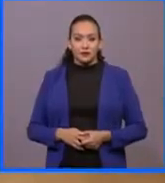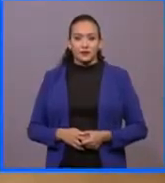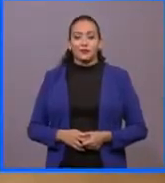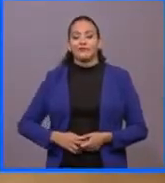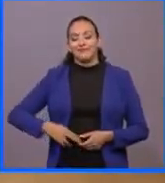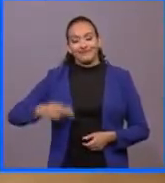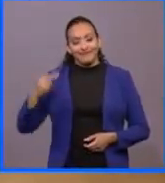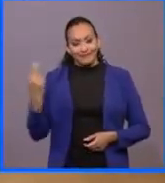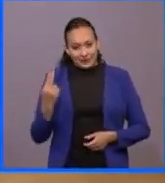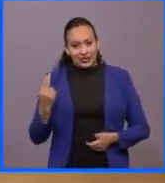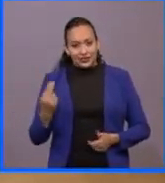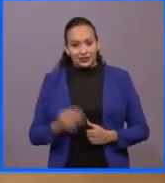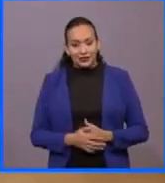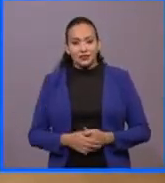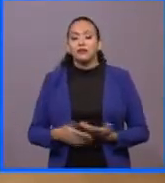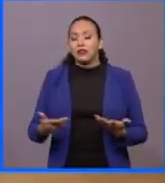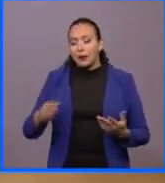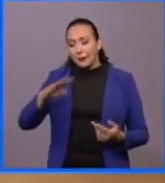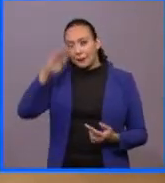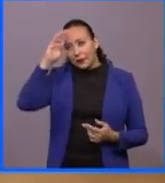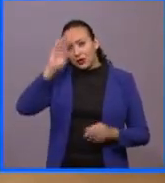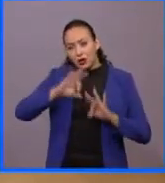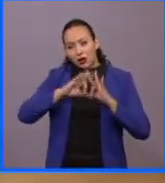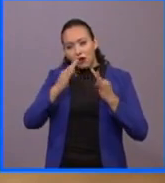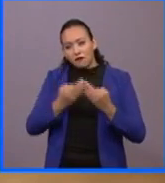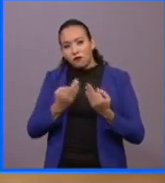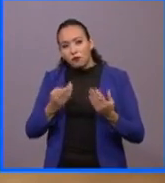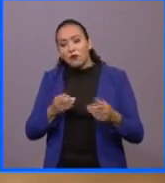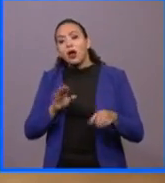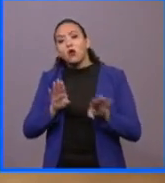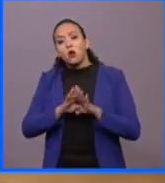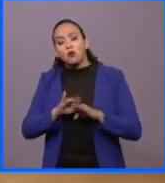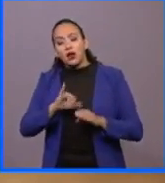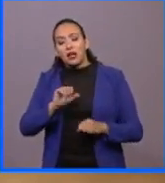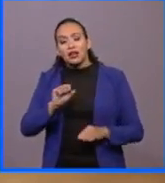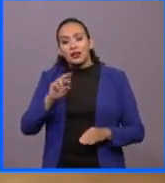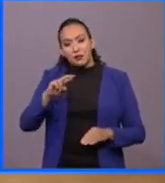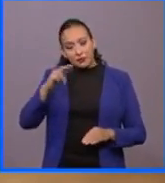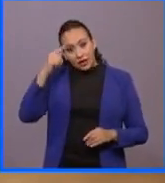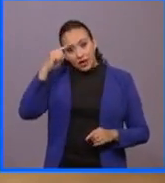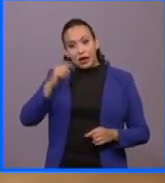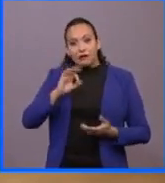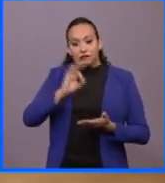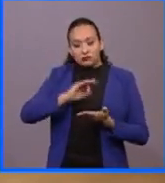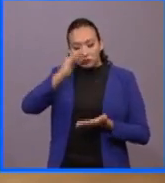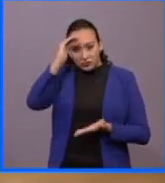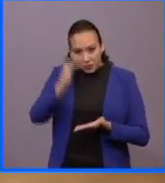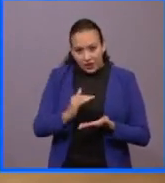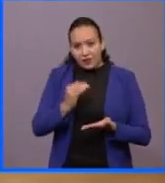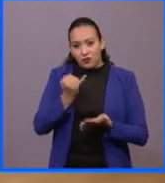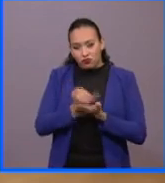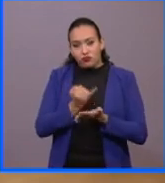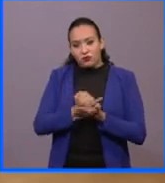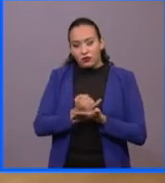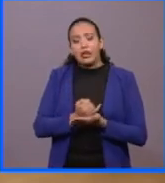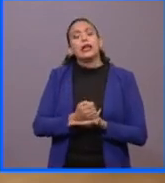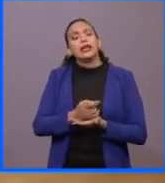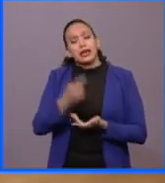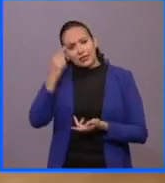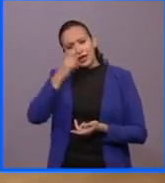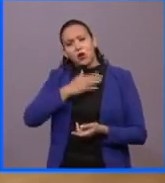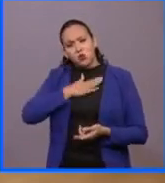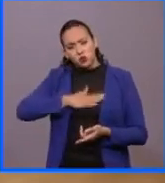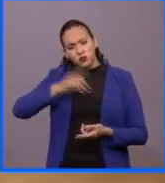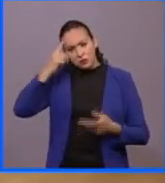Es necesario reconsiderar el diseño del impuesto sobre la renta y bajar la tasa, esto a fin de que sea un monto justo